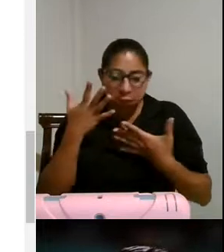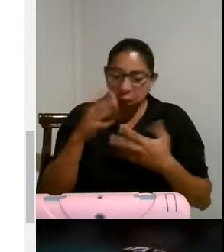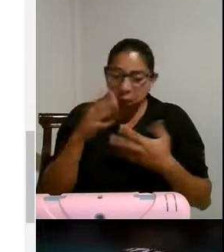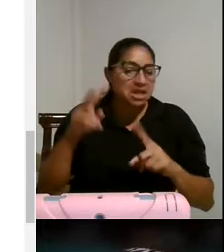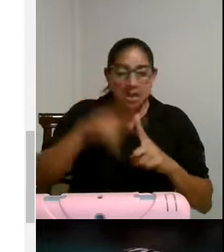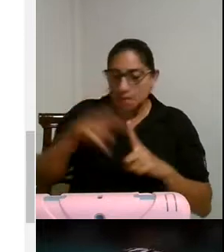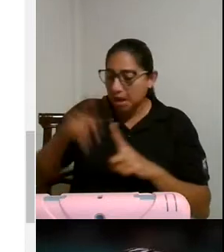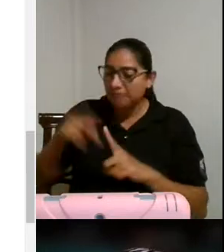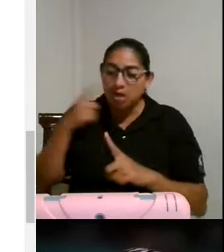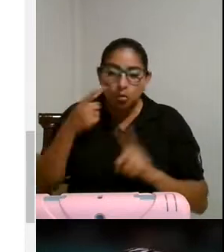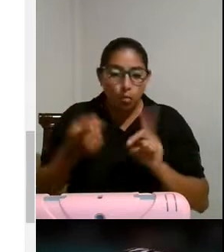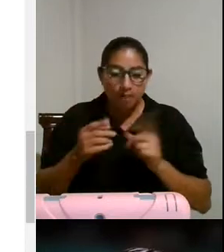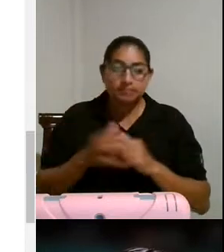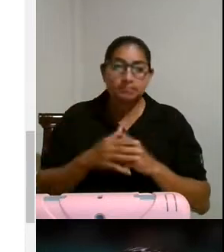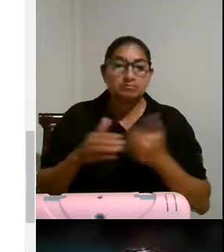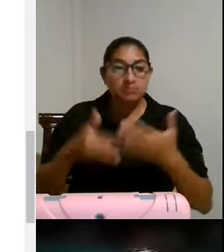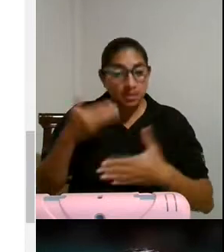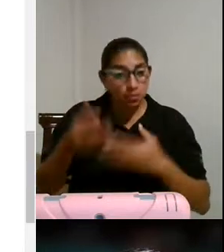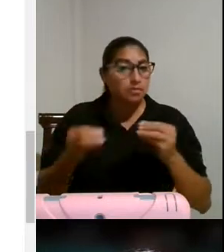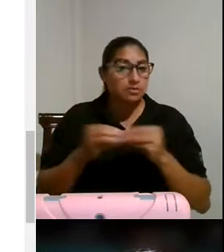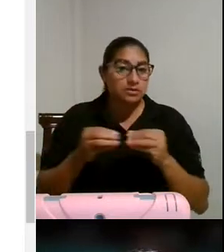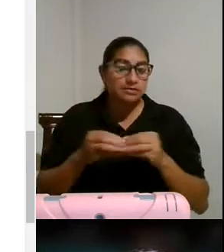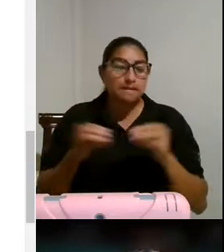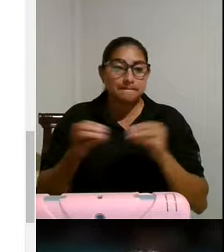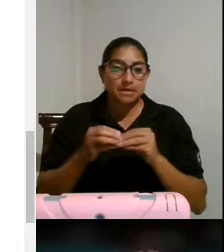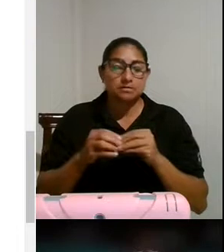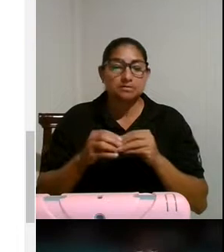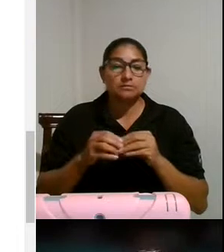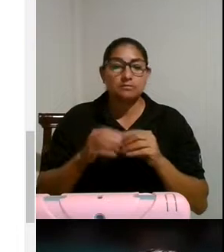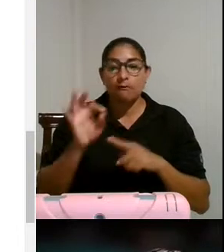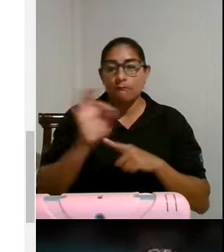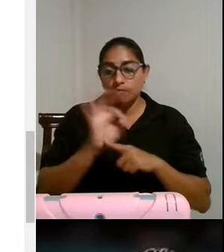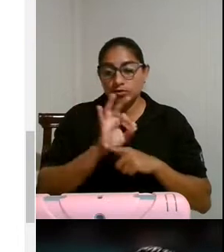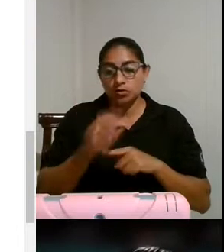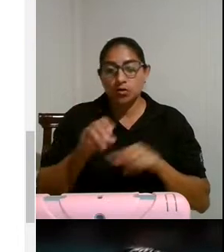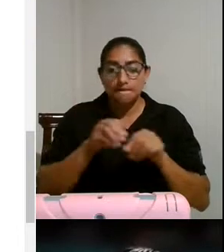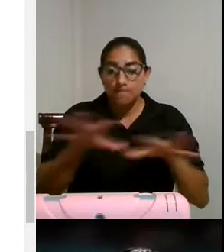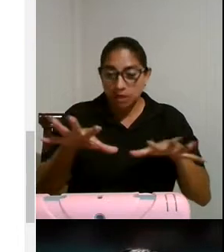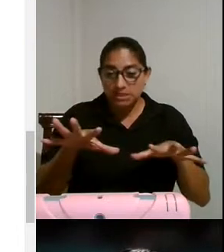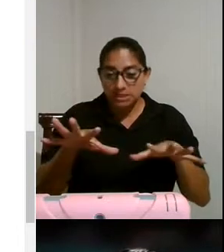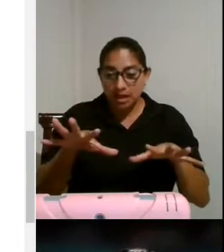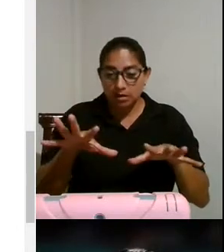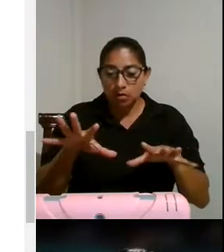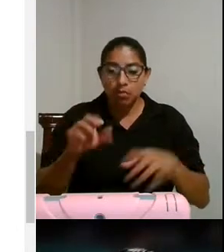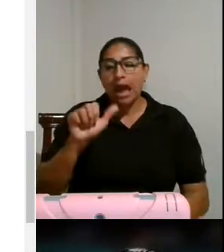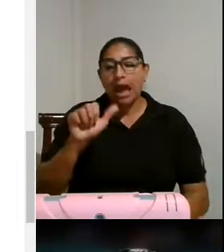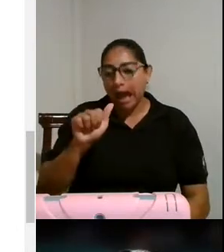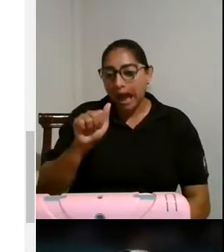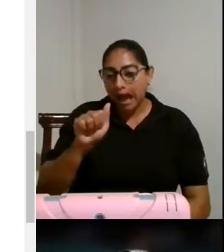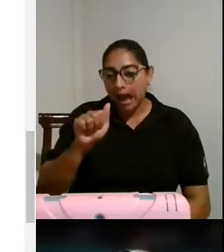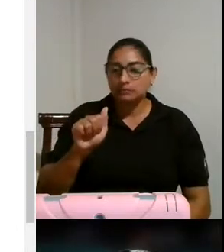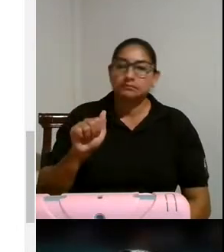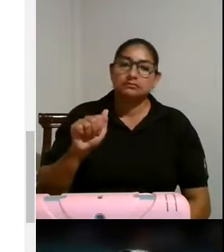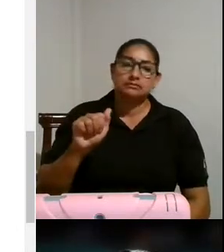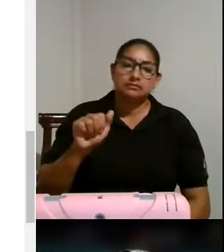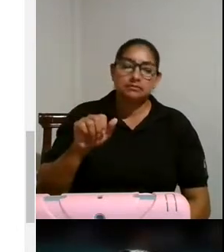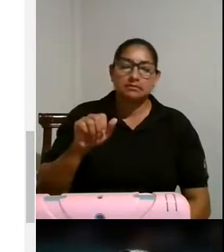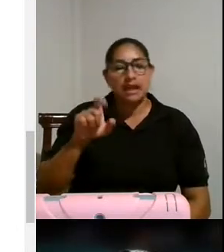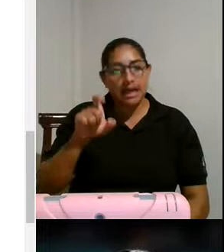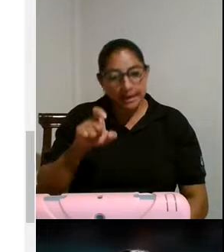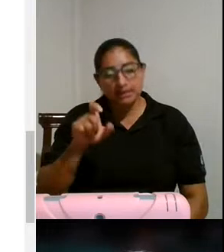Y más adelante vamos a utilizar otras funciones. La función exponencial a la x la utilizamos mucho.